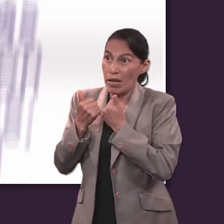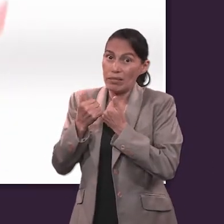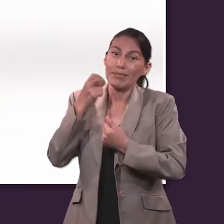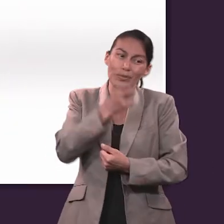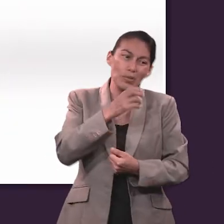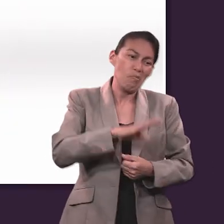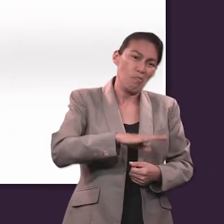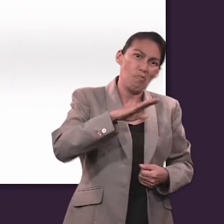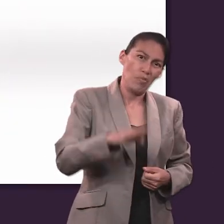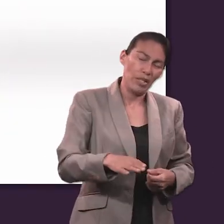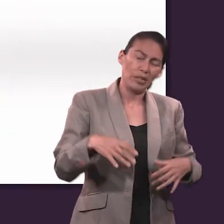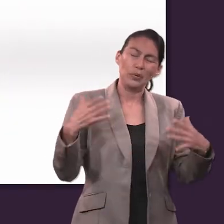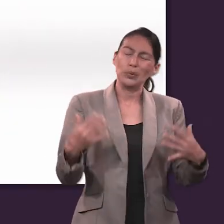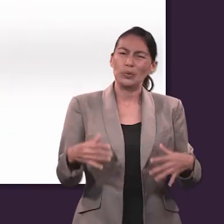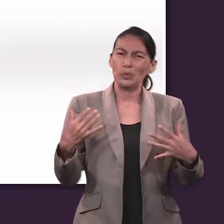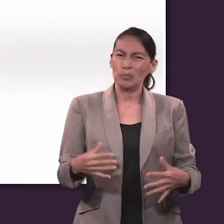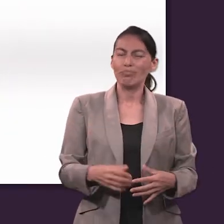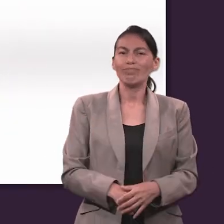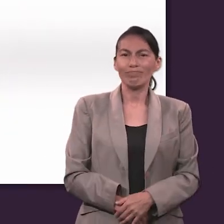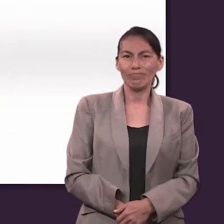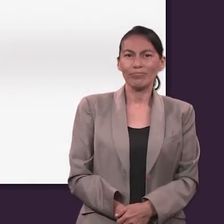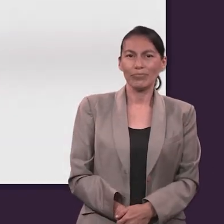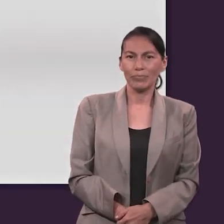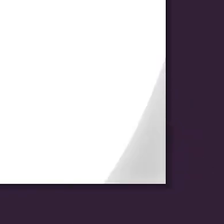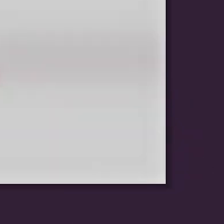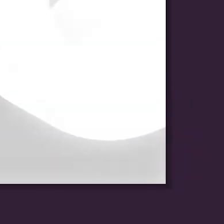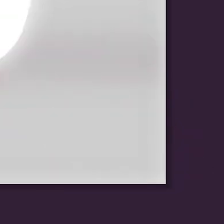vida, lo que lleva a la muerte.